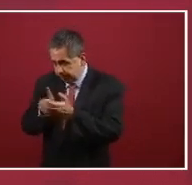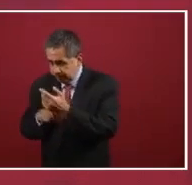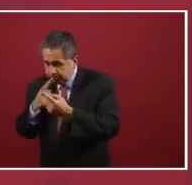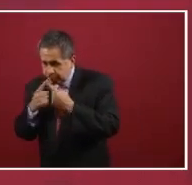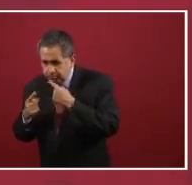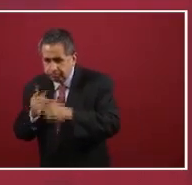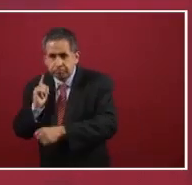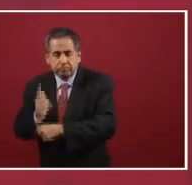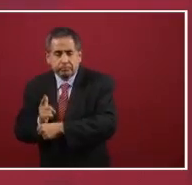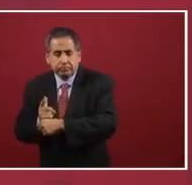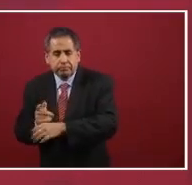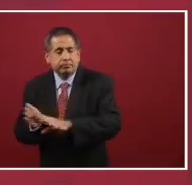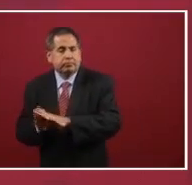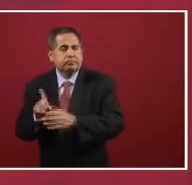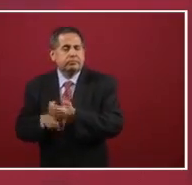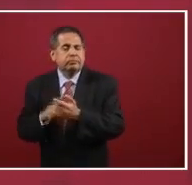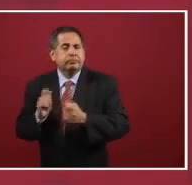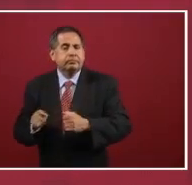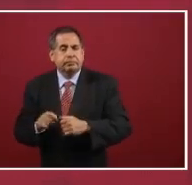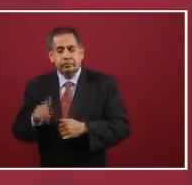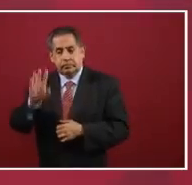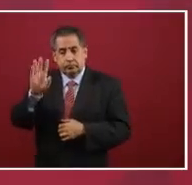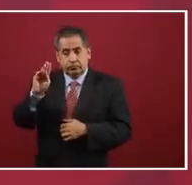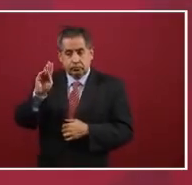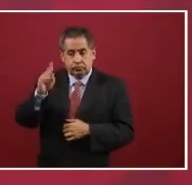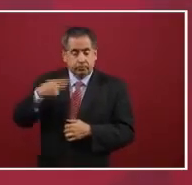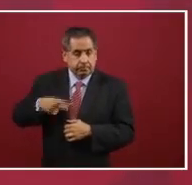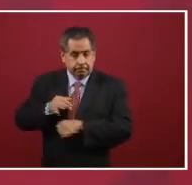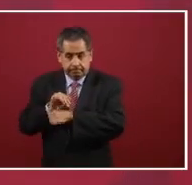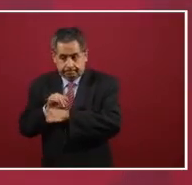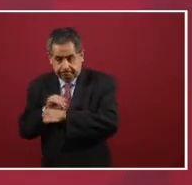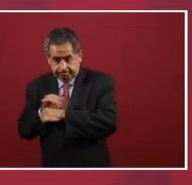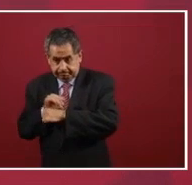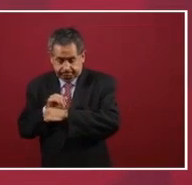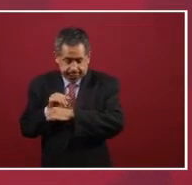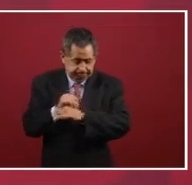la que participaron 90 investigadores